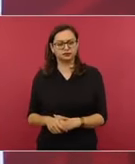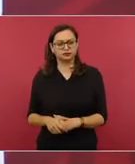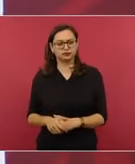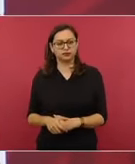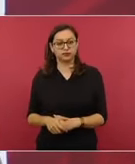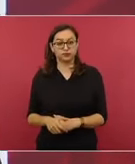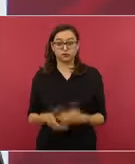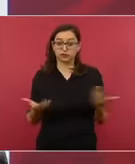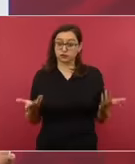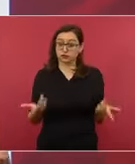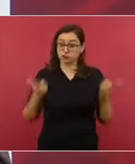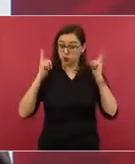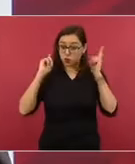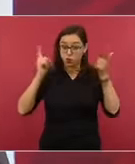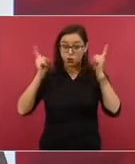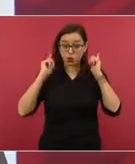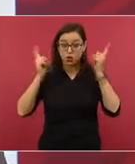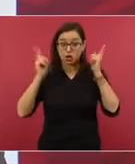Y ojalá